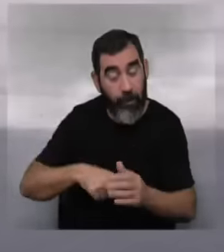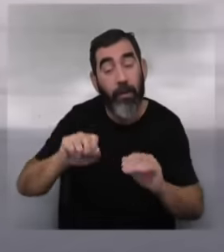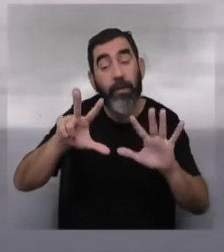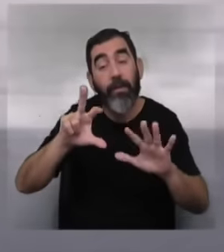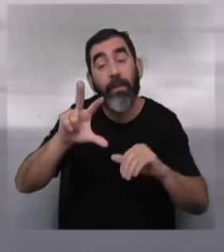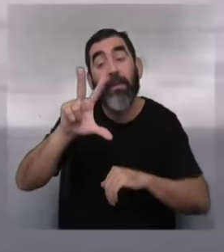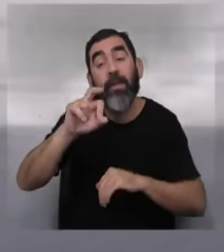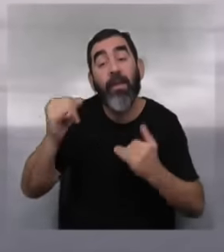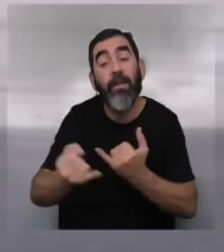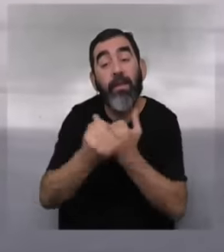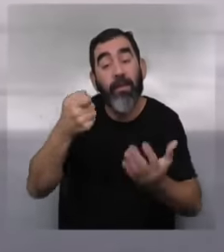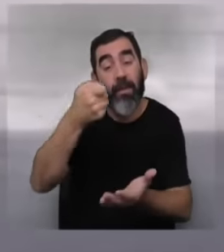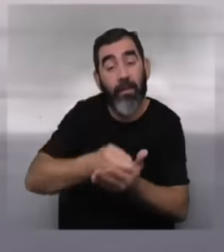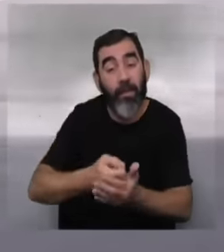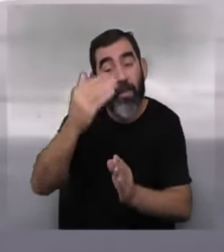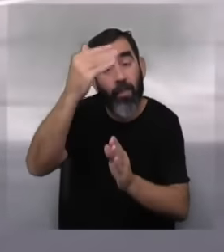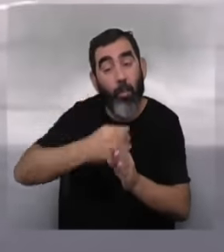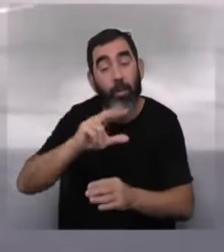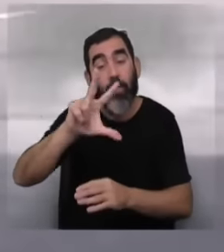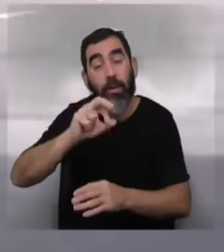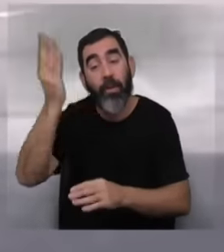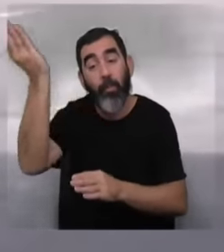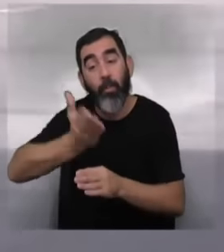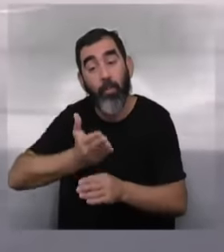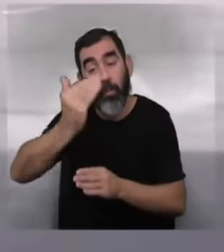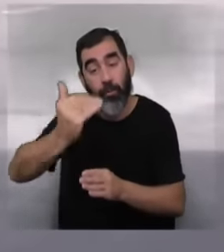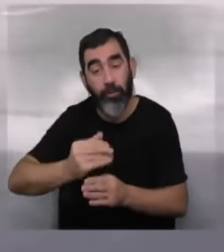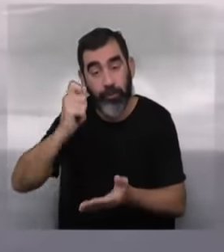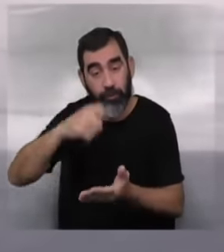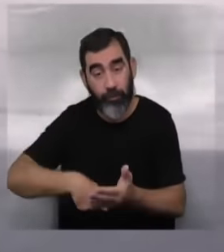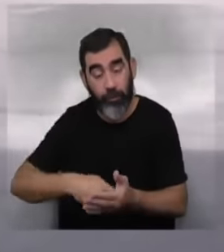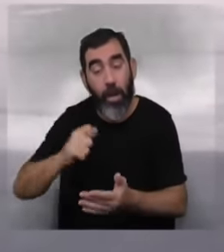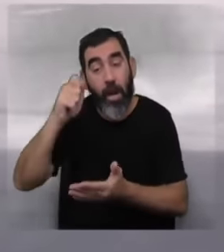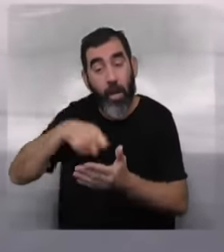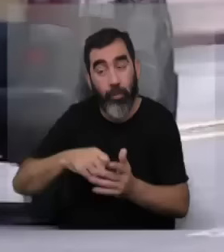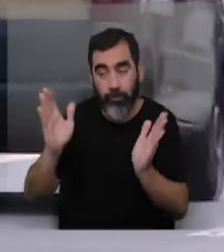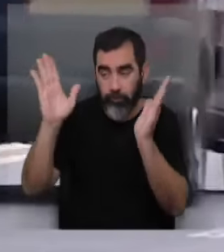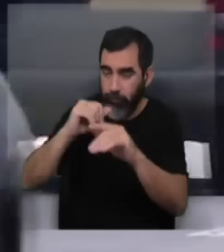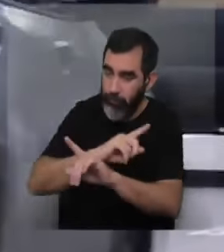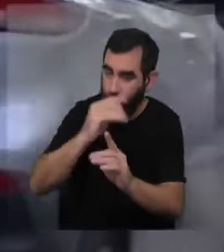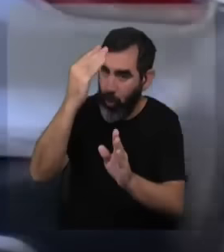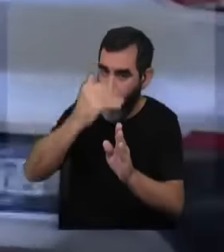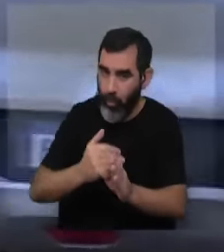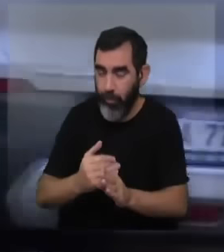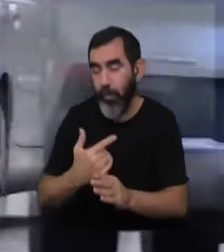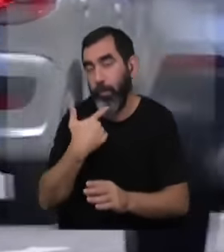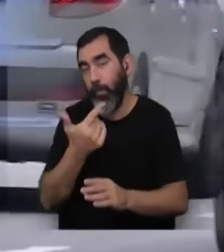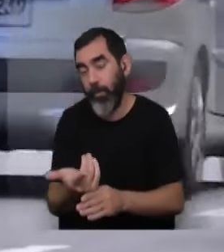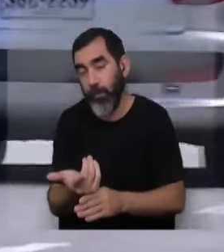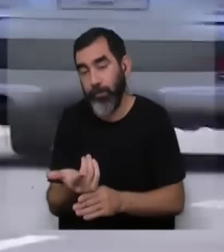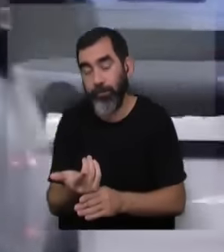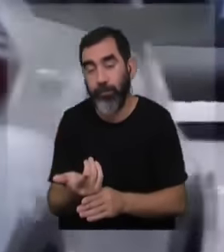30 días para el pago con un descuento del 30% sobre la multa las multas que no están contempladas en este